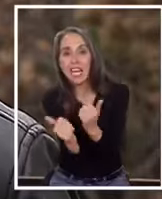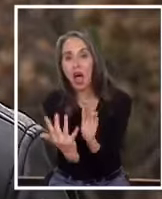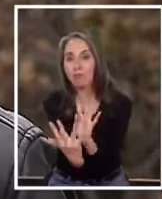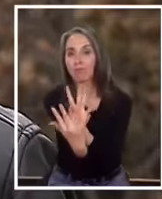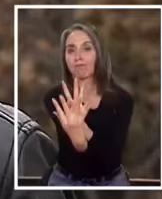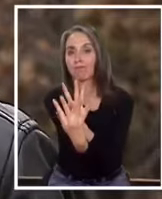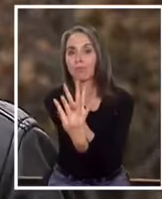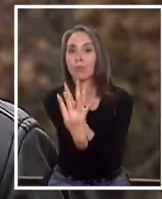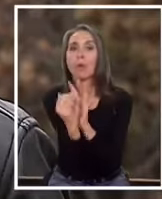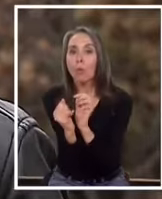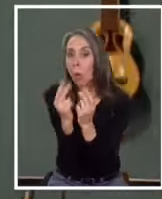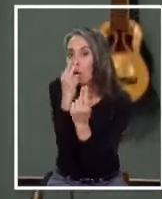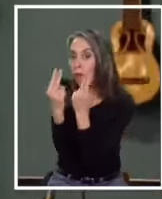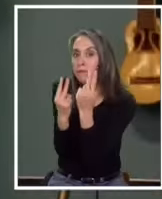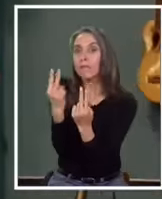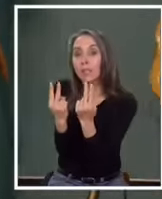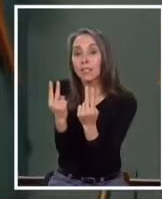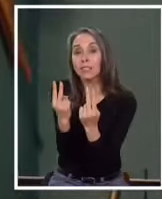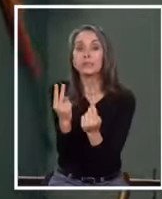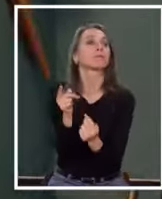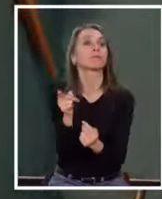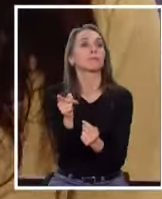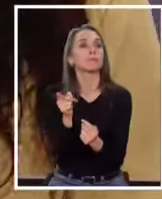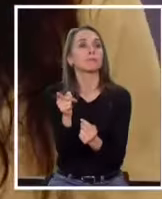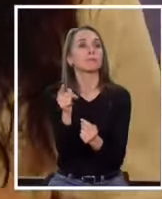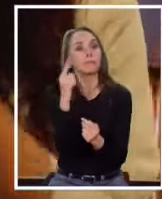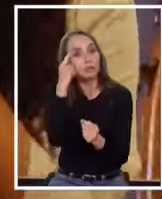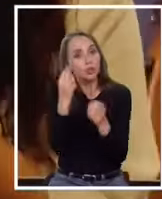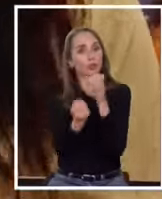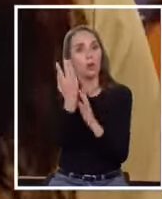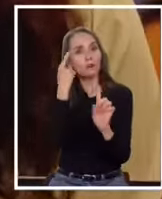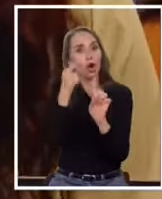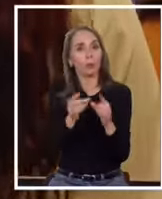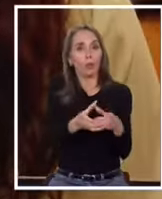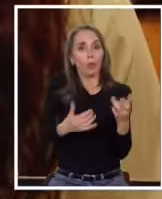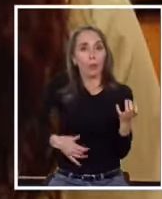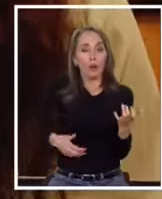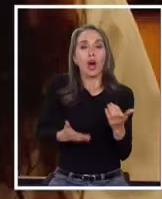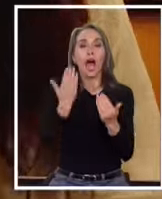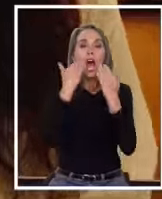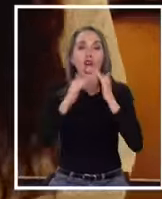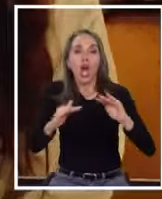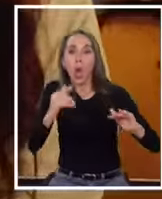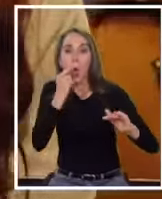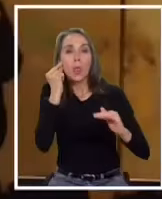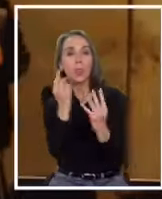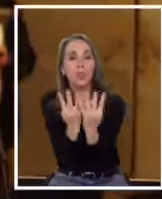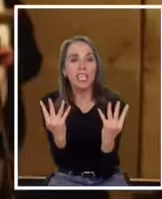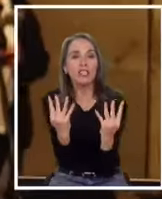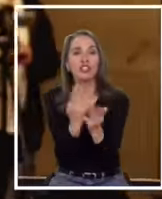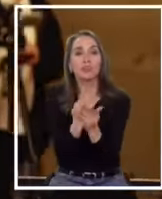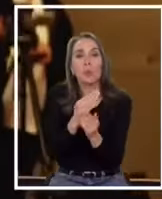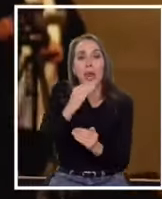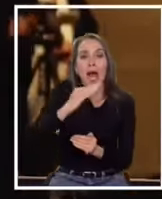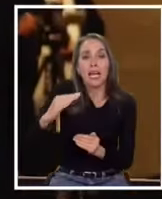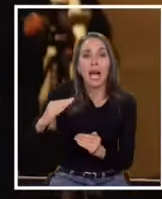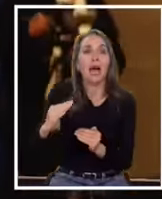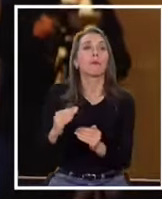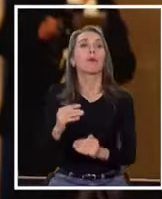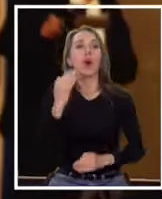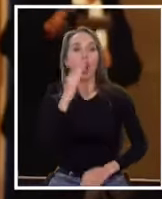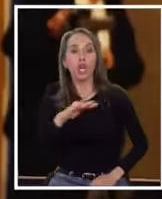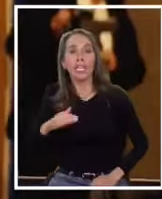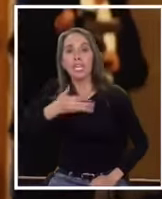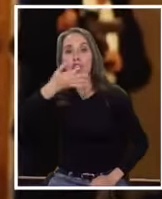permanentemente uno tiene la posibilidad de verlos. Vea que siempre están en una nueva misión, alguna vez con niñas y niños en una escuelita rural. Para